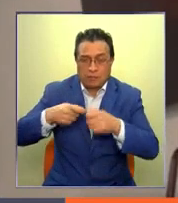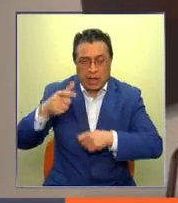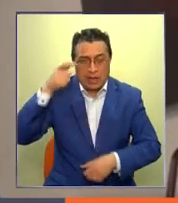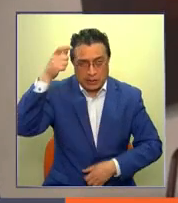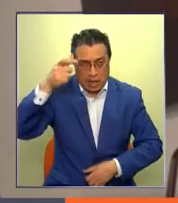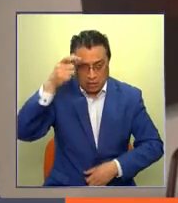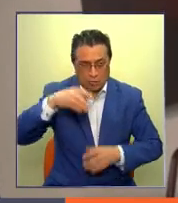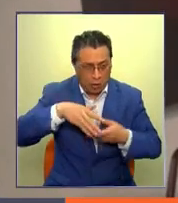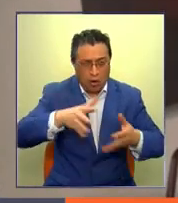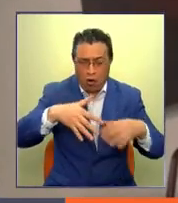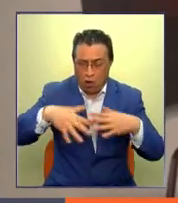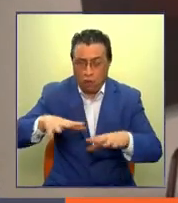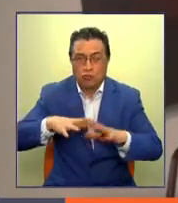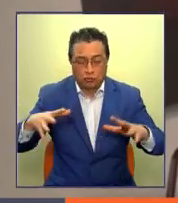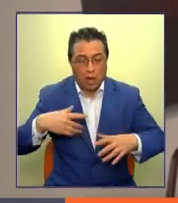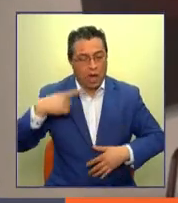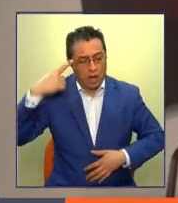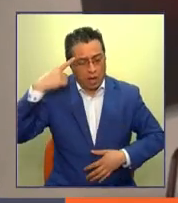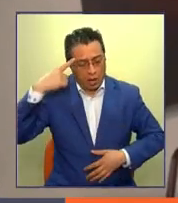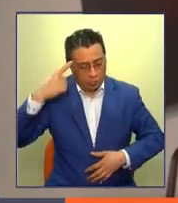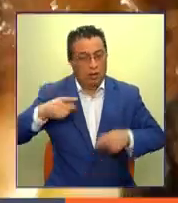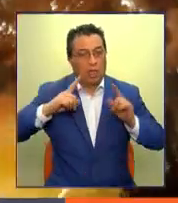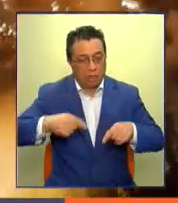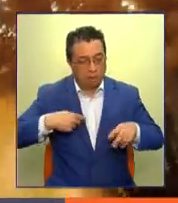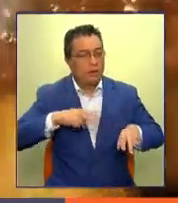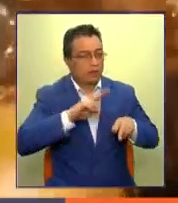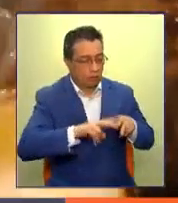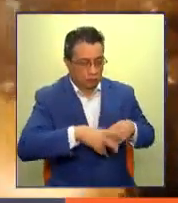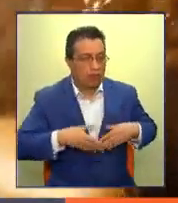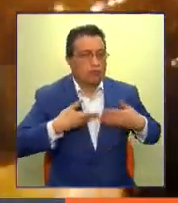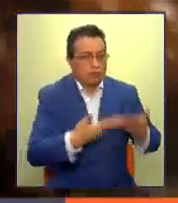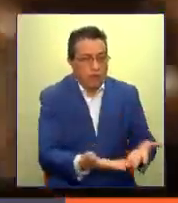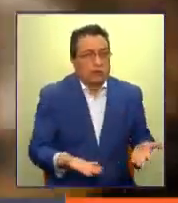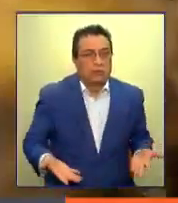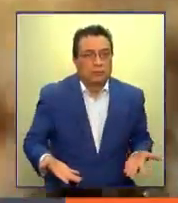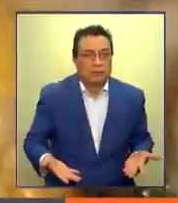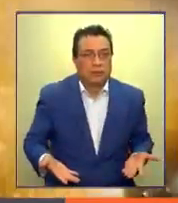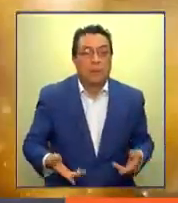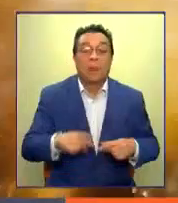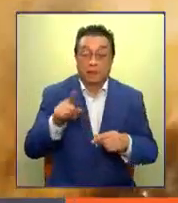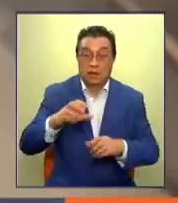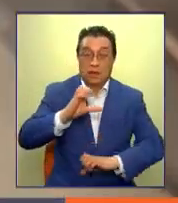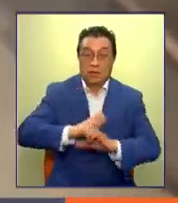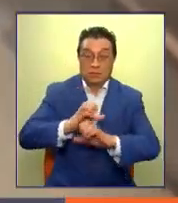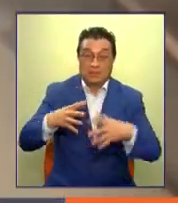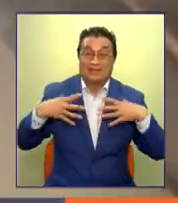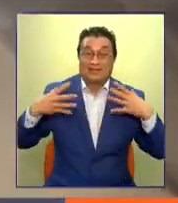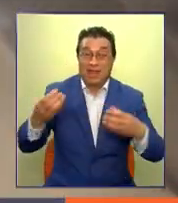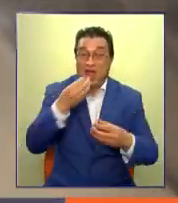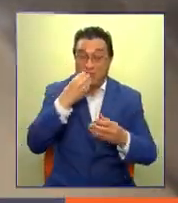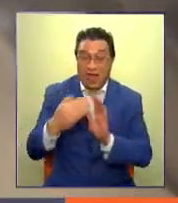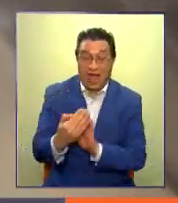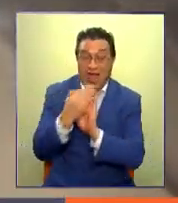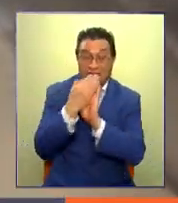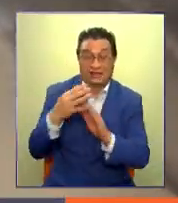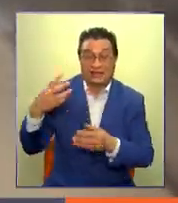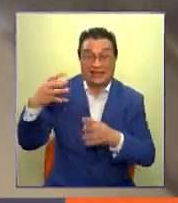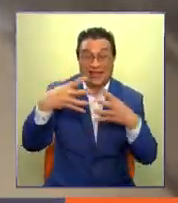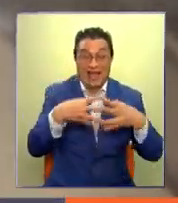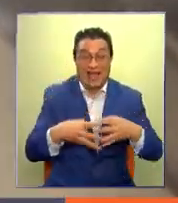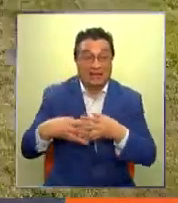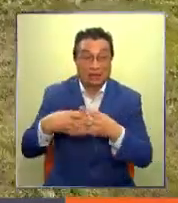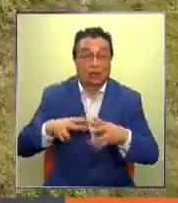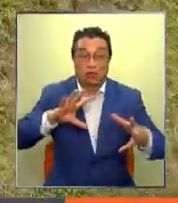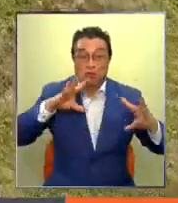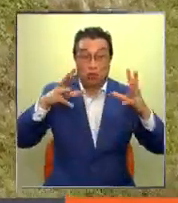nuestros productos, también tenemos que ser parte de la solución. Una de las principales cadenas de comida rápida norteamericanas, con presencia en